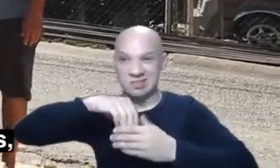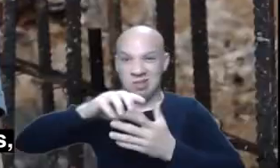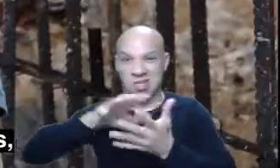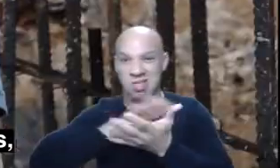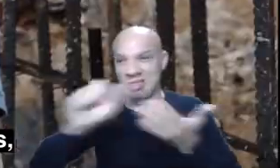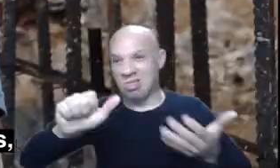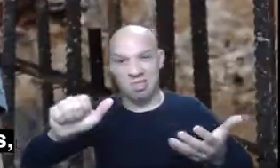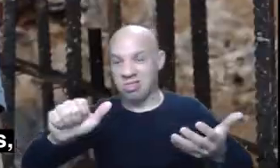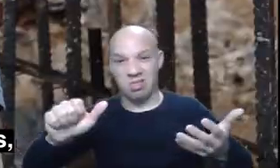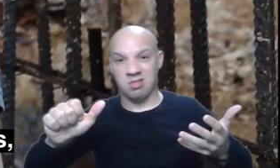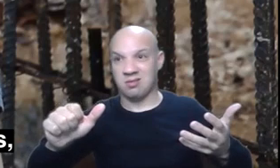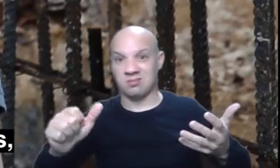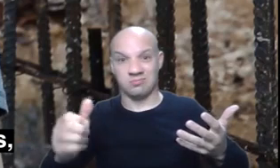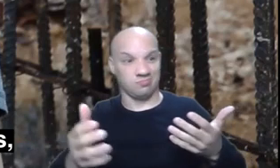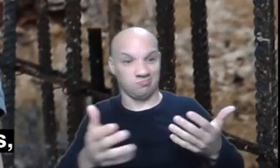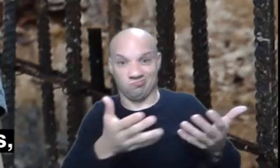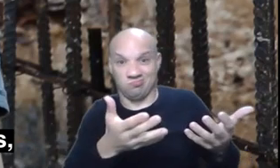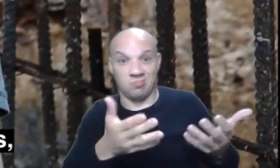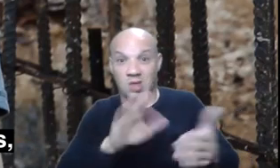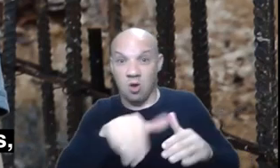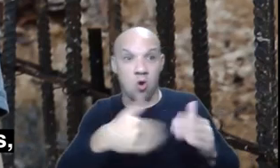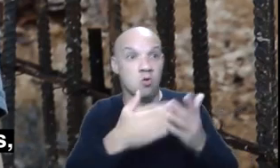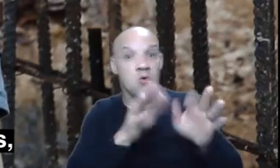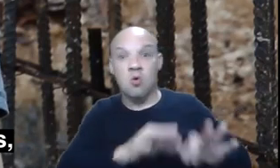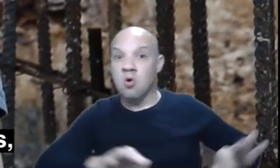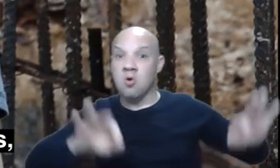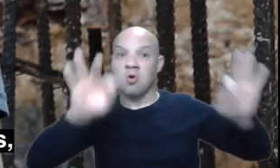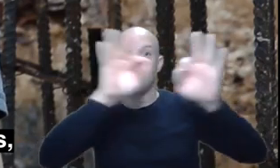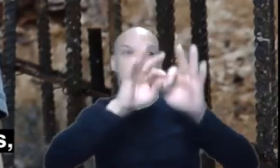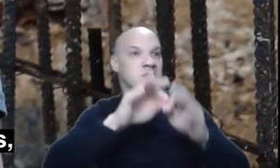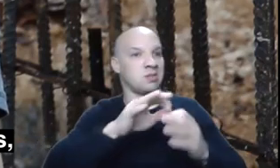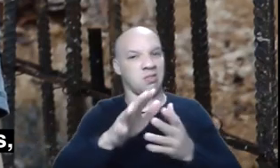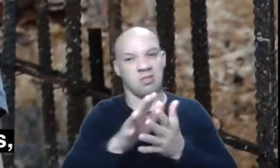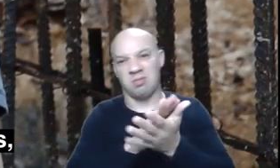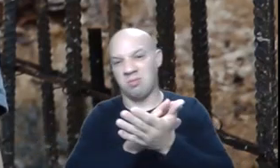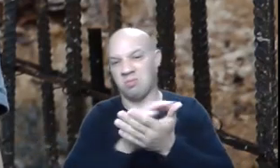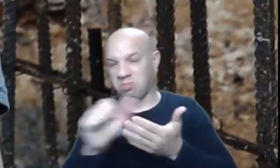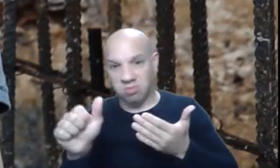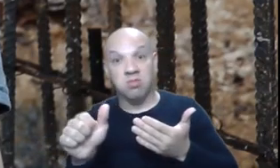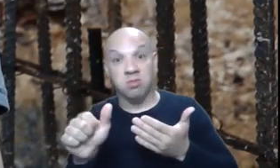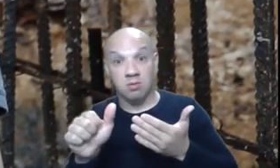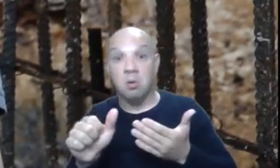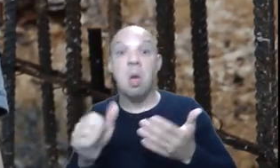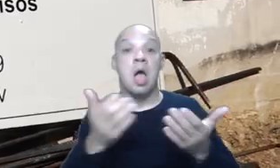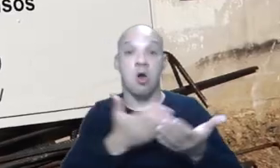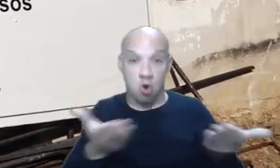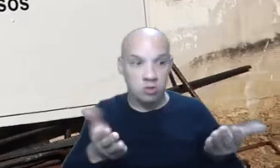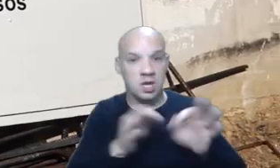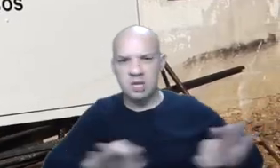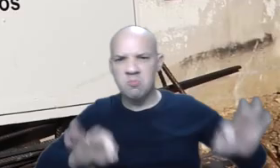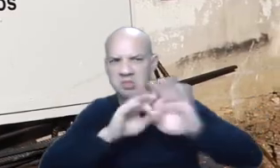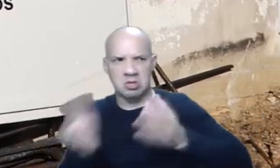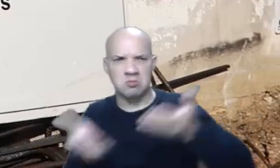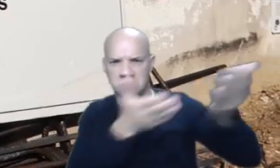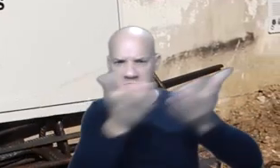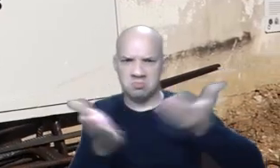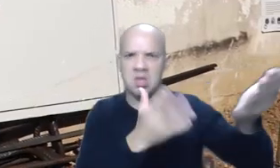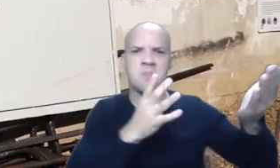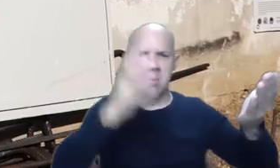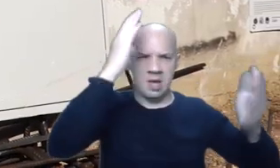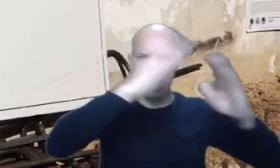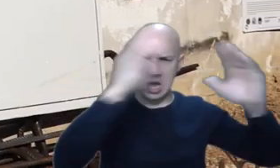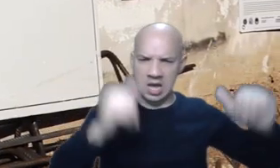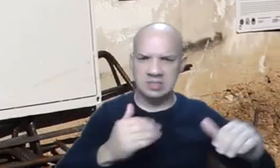que me quedaba, porque me iba a llevar las cosas más importantes para en casa de mis papás y la de mis hijos. Pues decido